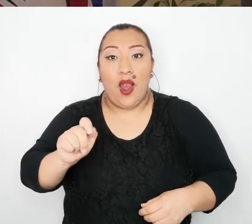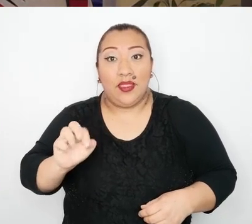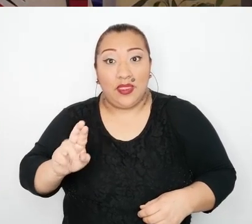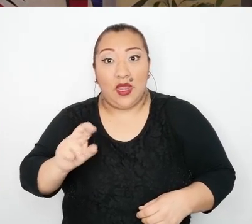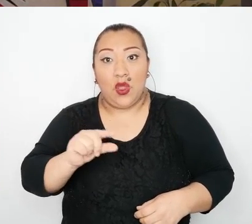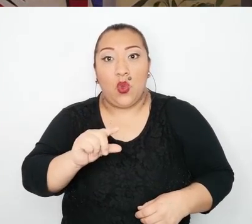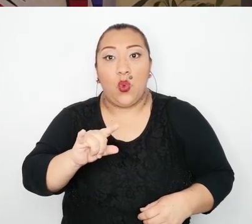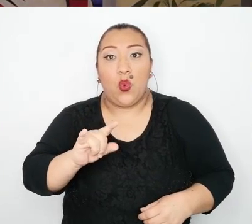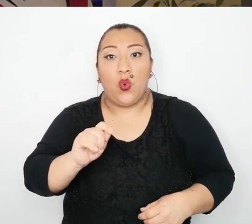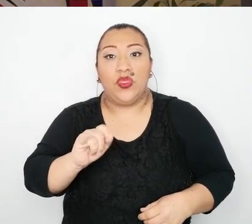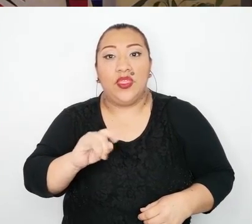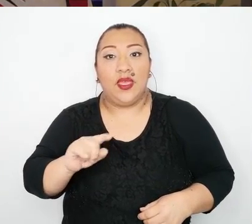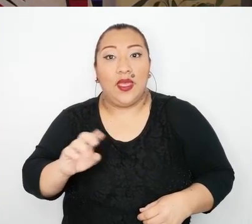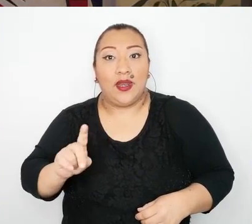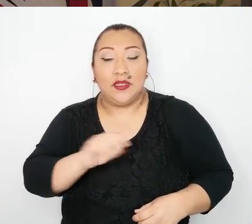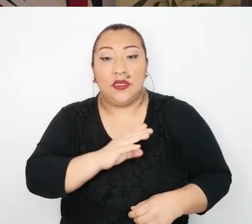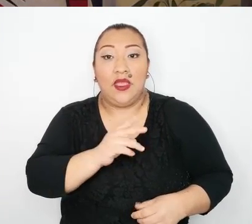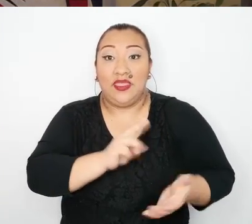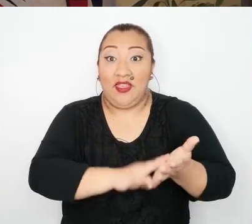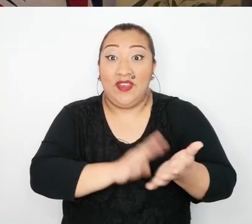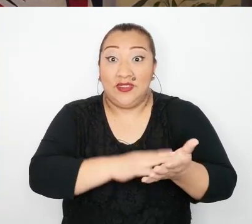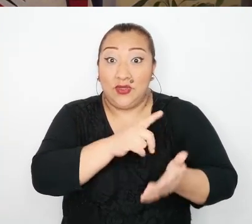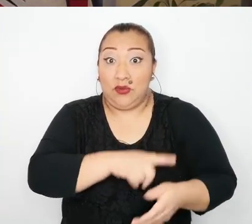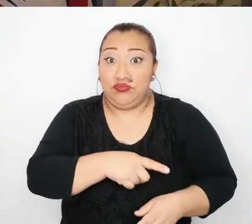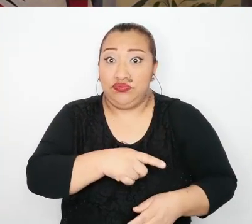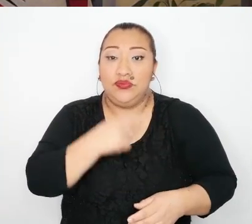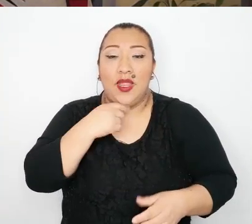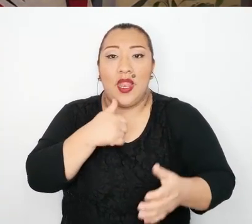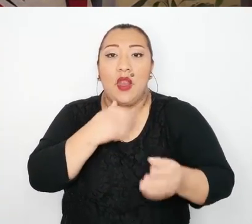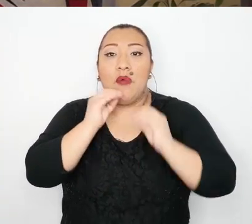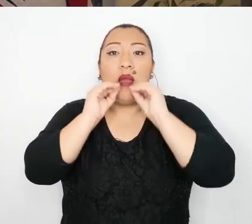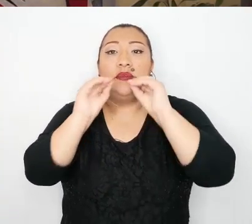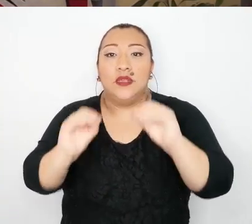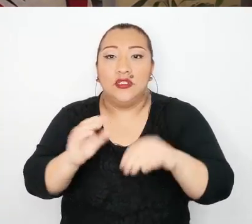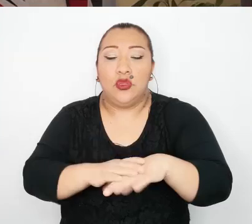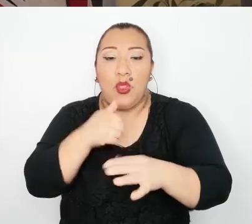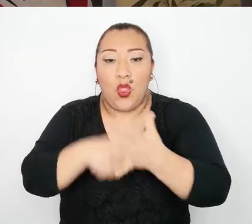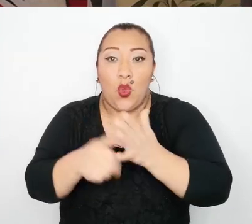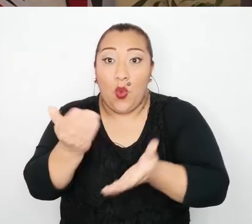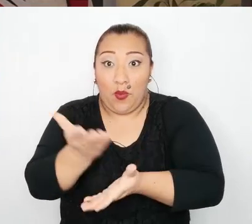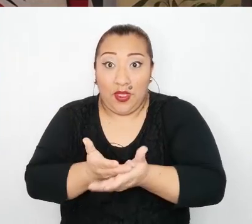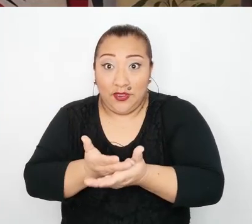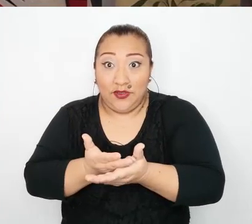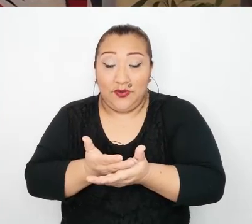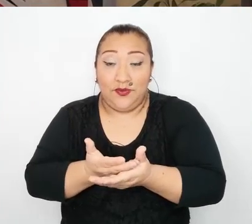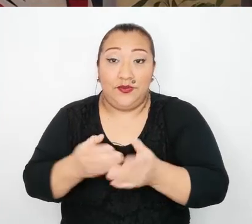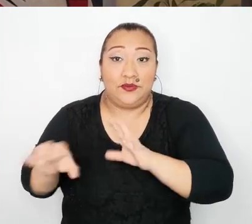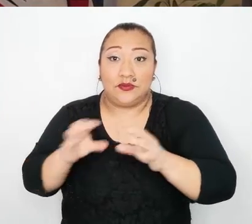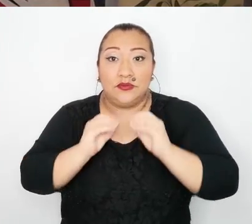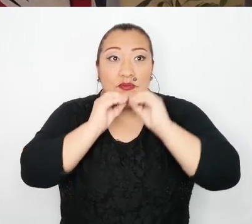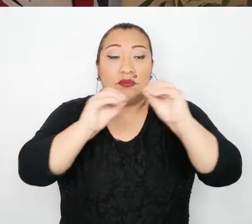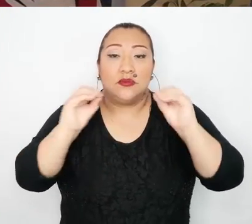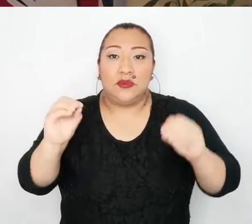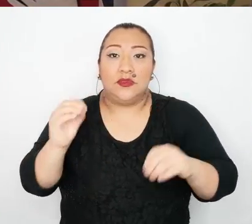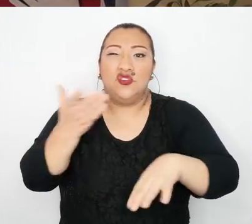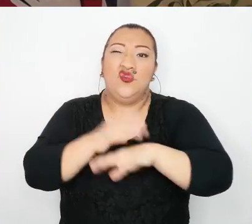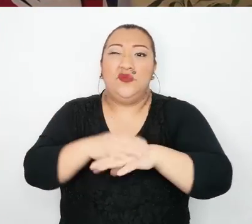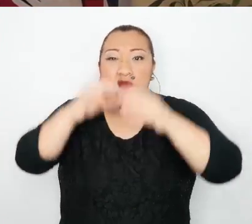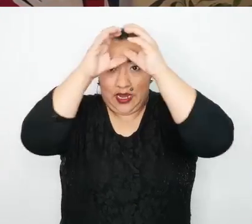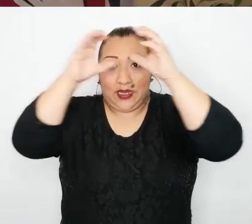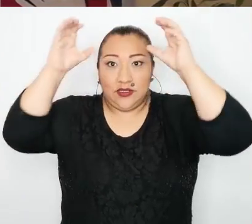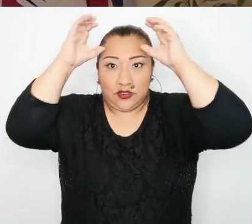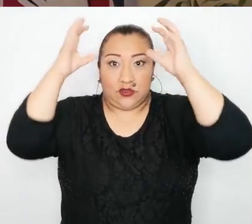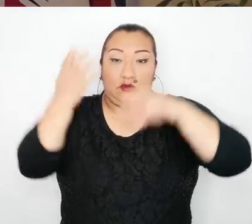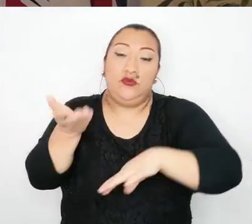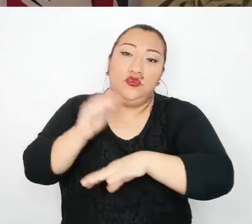Walter Gutiérrez, hará público un documento que ha hecho llegar al presidente Castillo